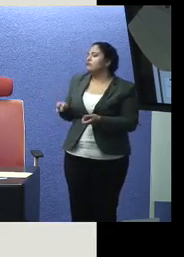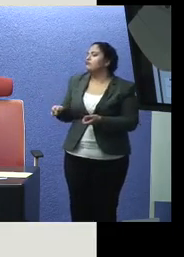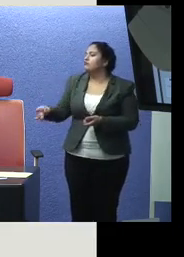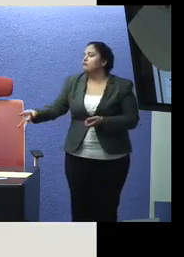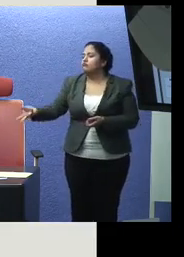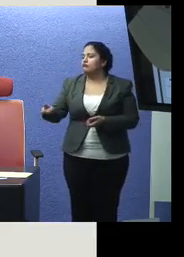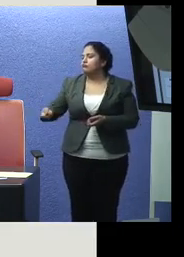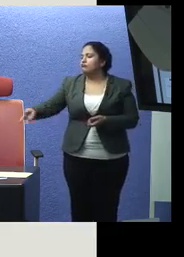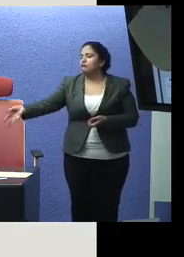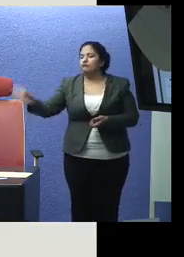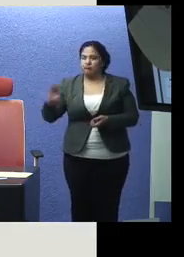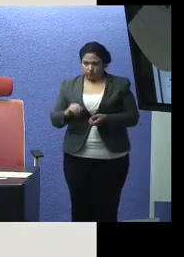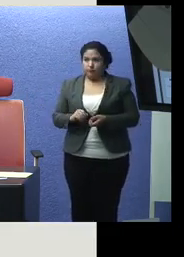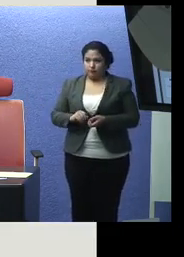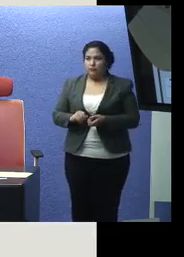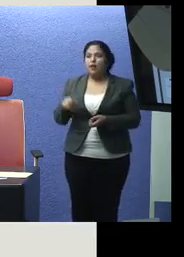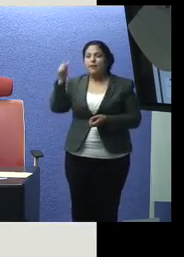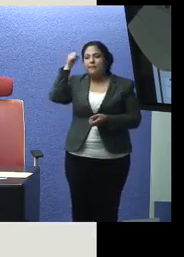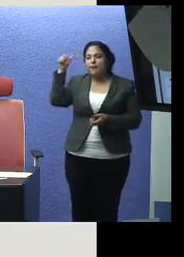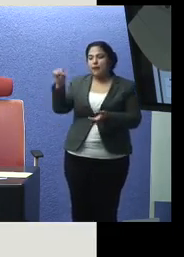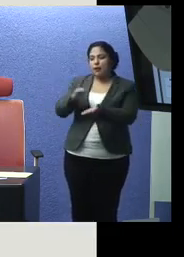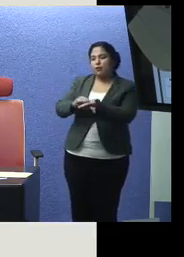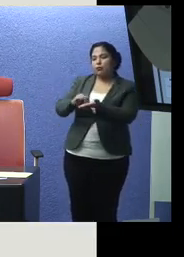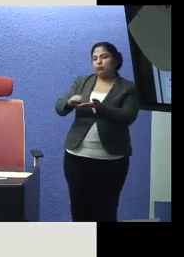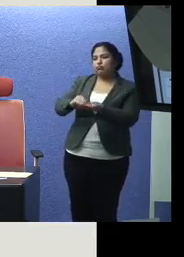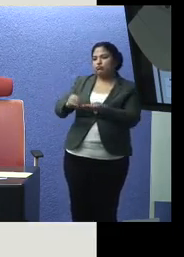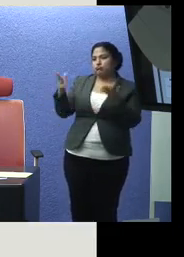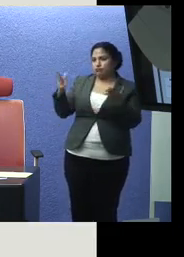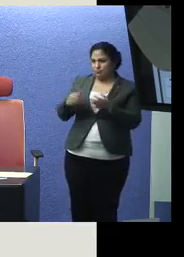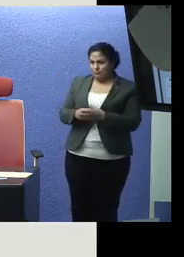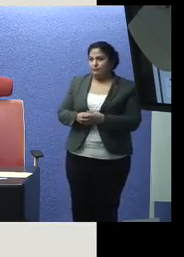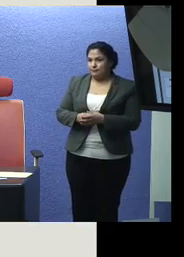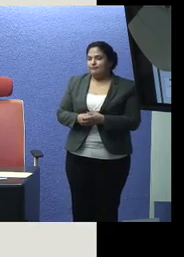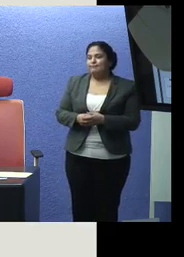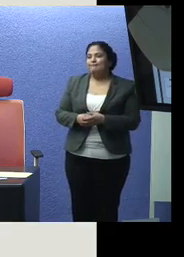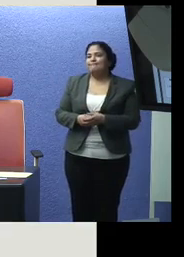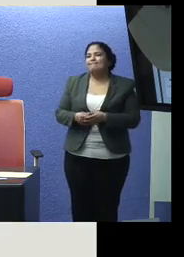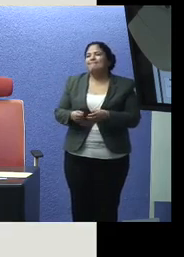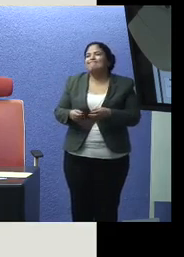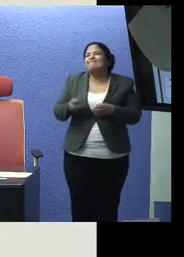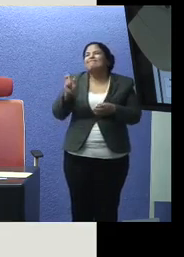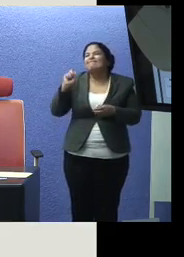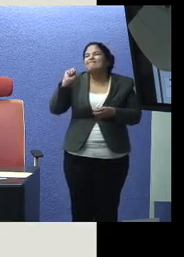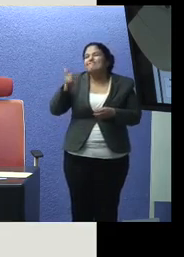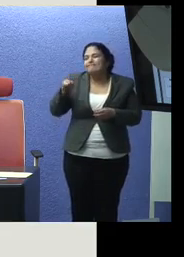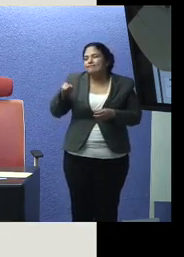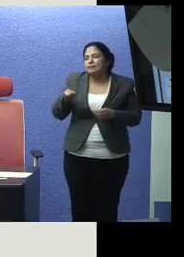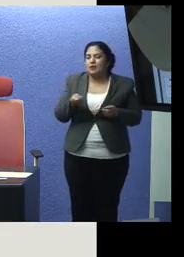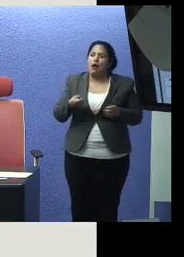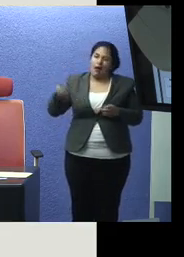sus pecados a través de ayudar a los necesitados. Digamos que en términos generales eso es lo que